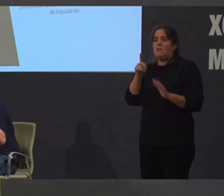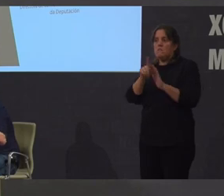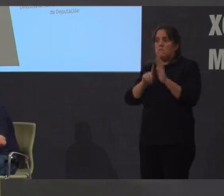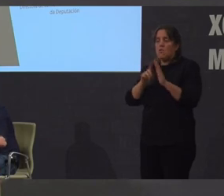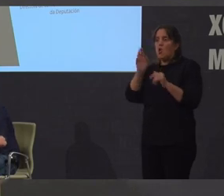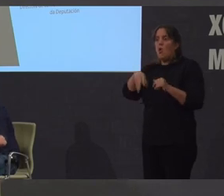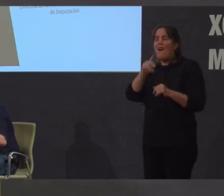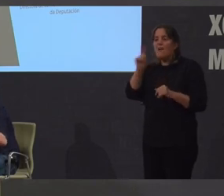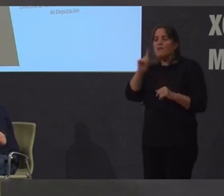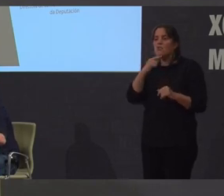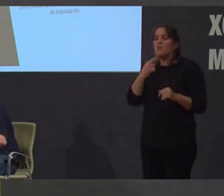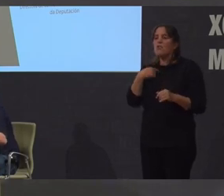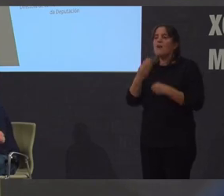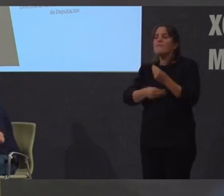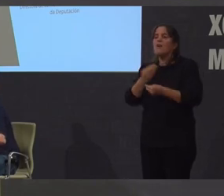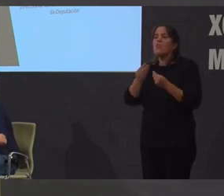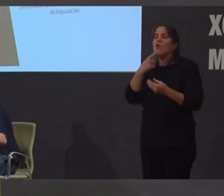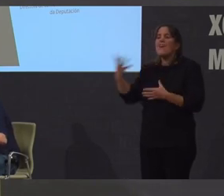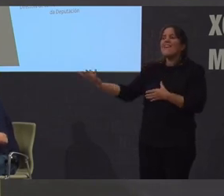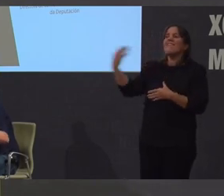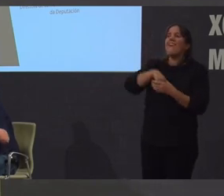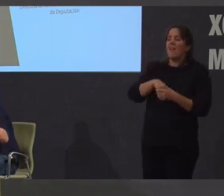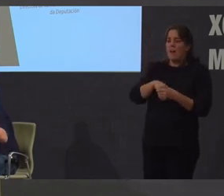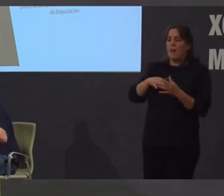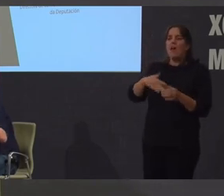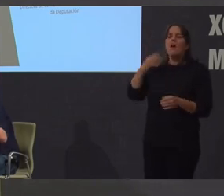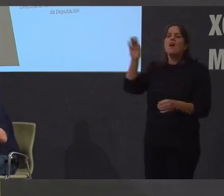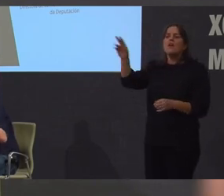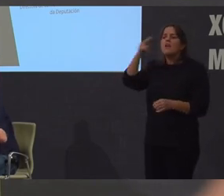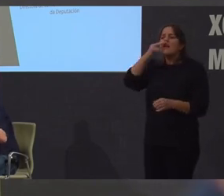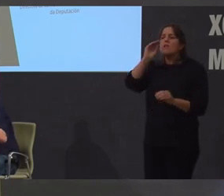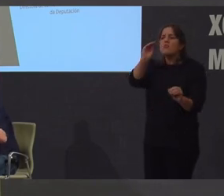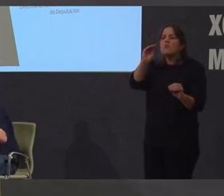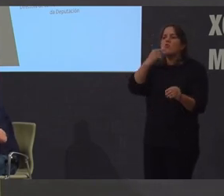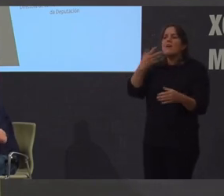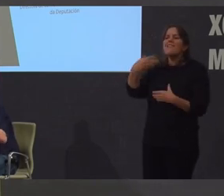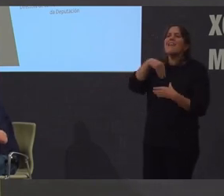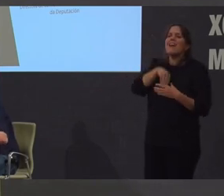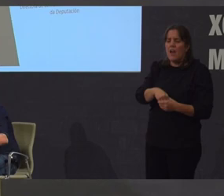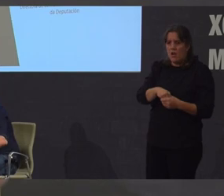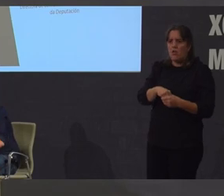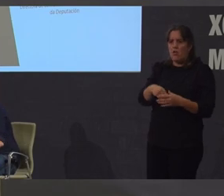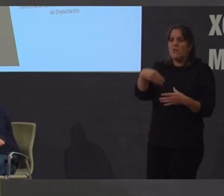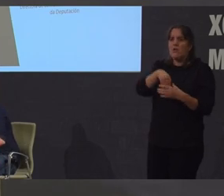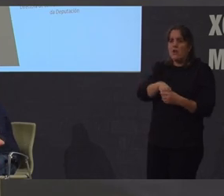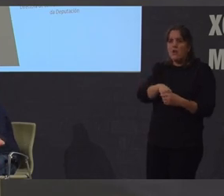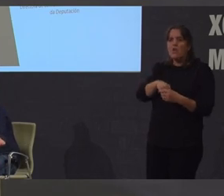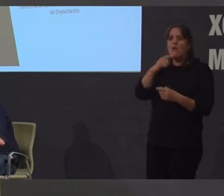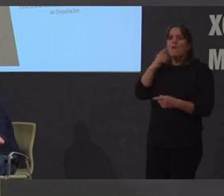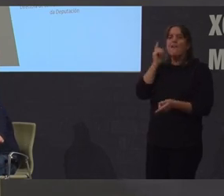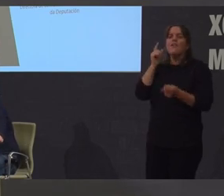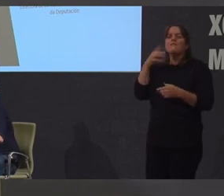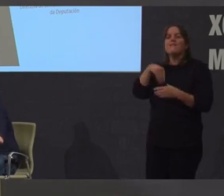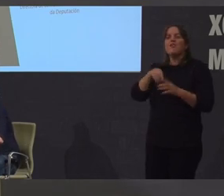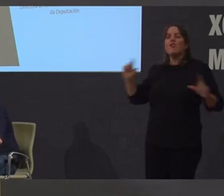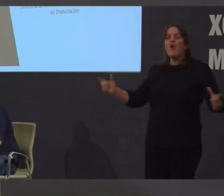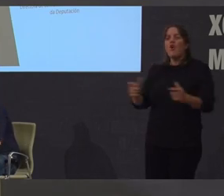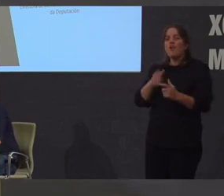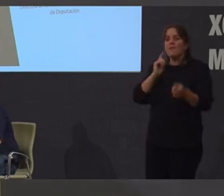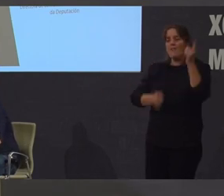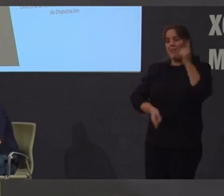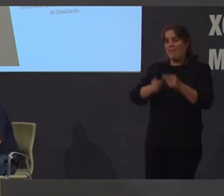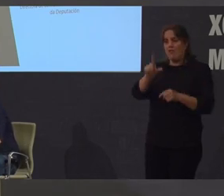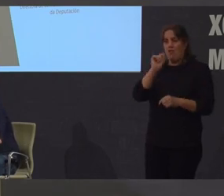que lo que se hizo fue integrar a los nazis en los órganos de decisión de la República